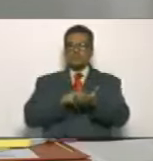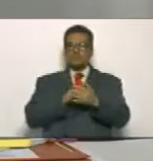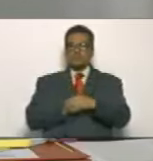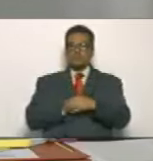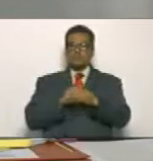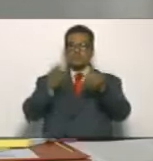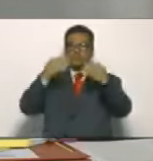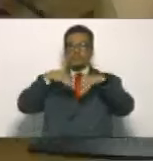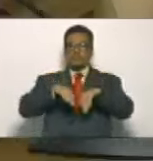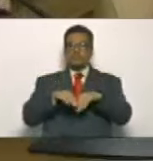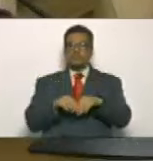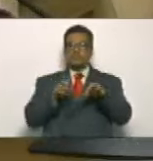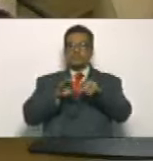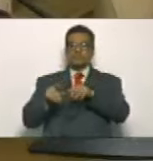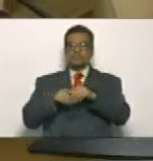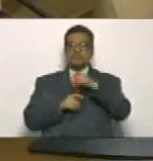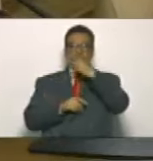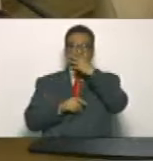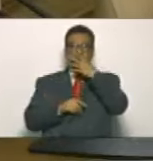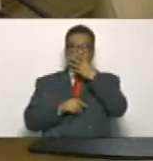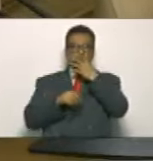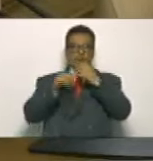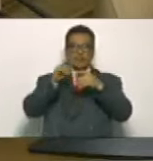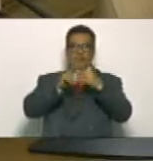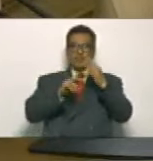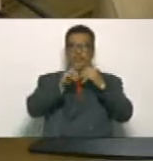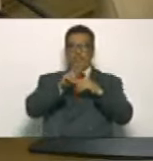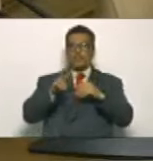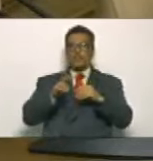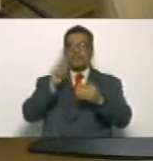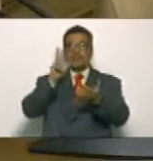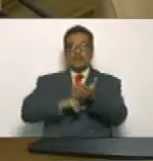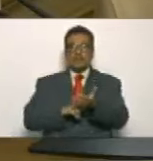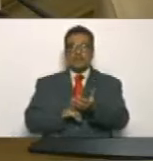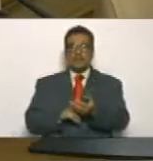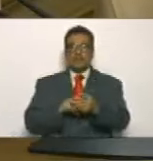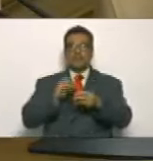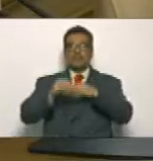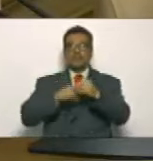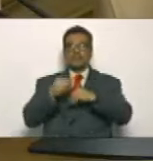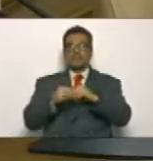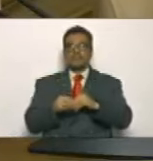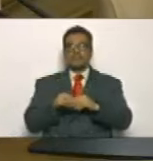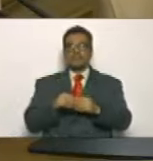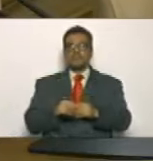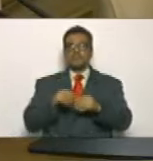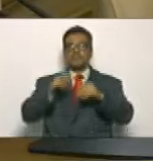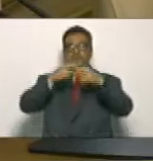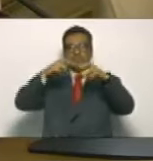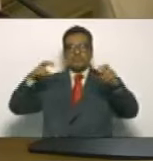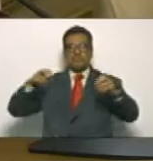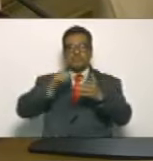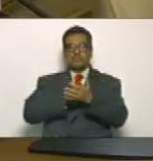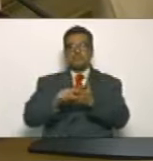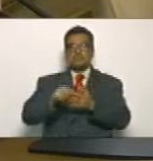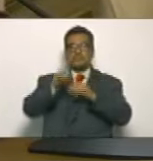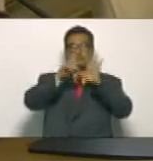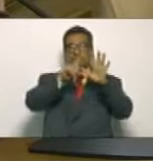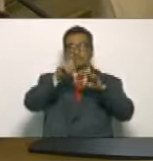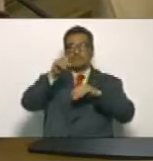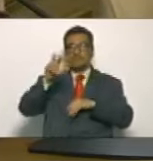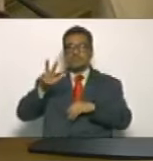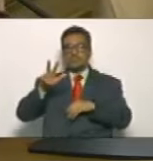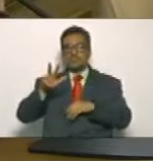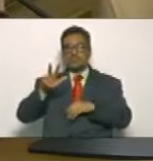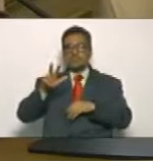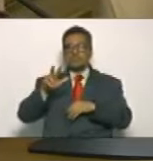aprobado. Siguiente, ciudadana secretaria. Centésimo trigésimo séptimo. Se propone aprobar con modificación la denominación del epígrafe del artículo